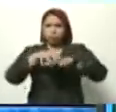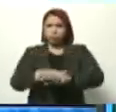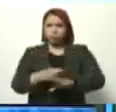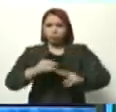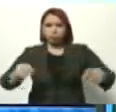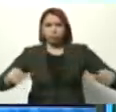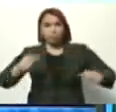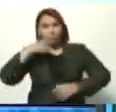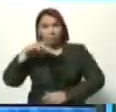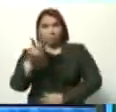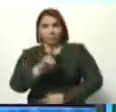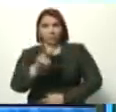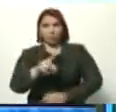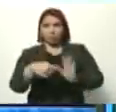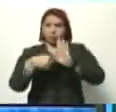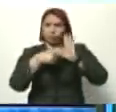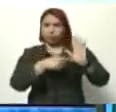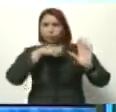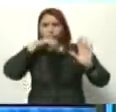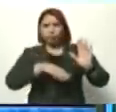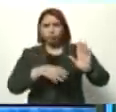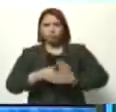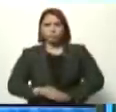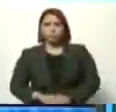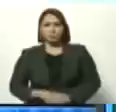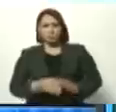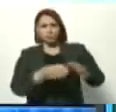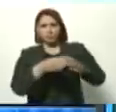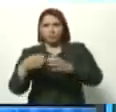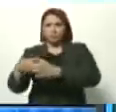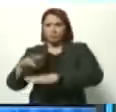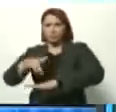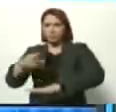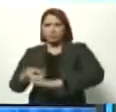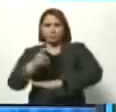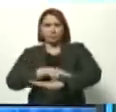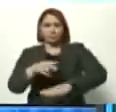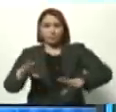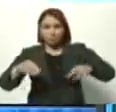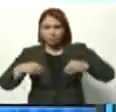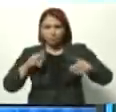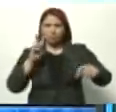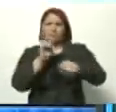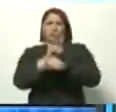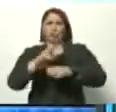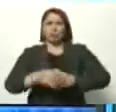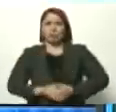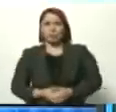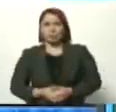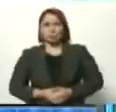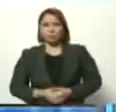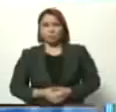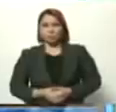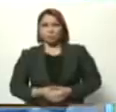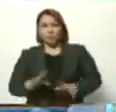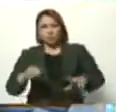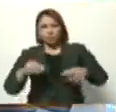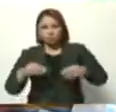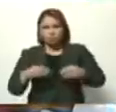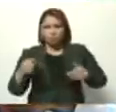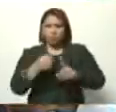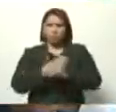Venezuela dio una gran lección histórica a esos factores extremistas que han asumido la violencia, que han asumido la